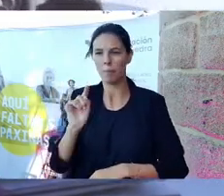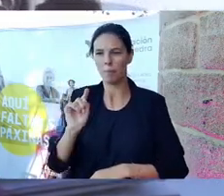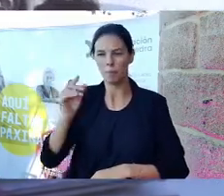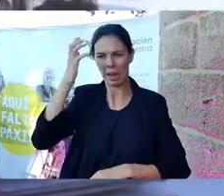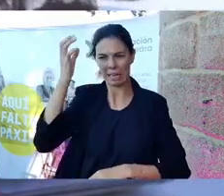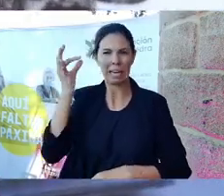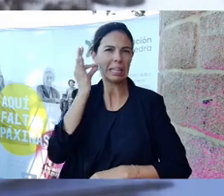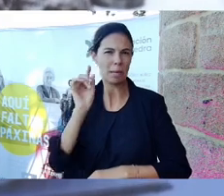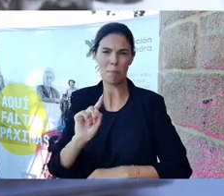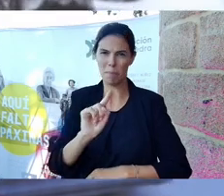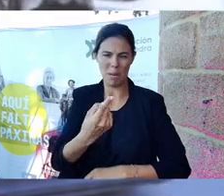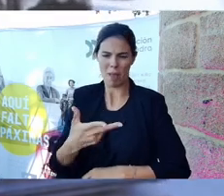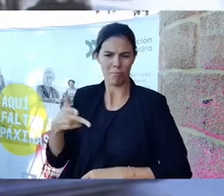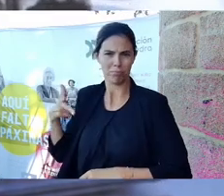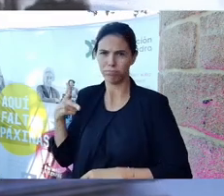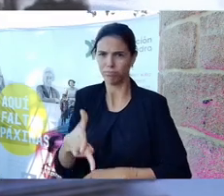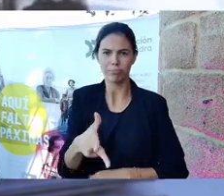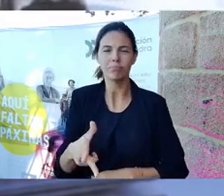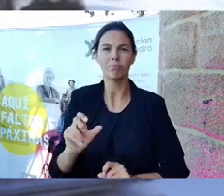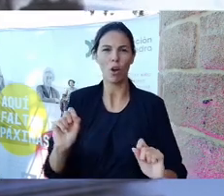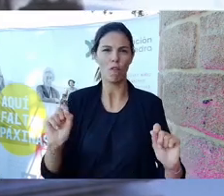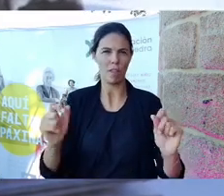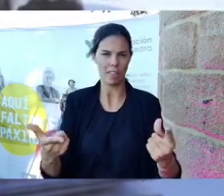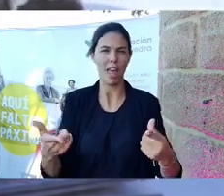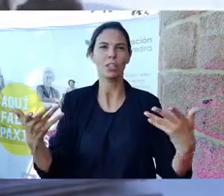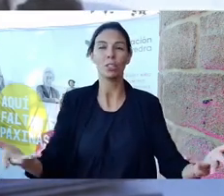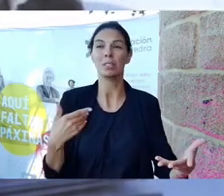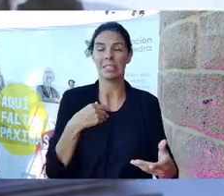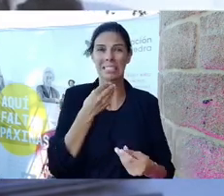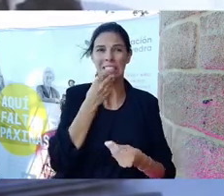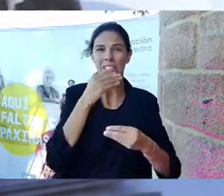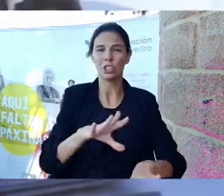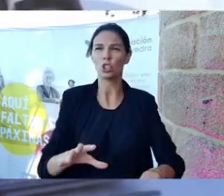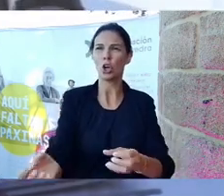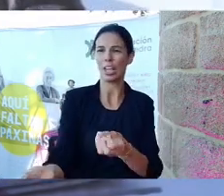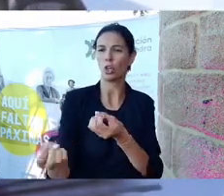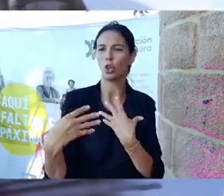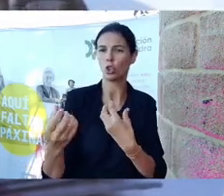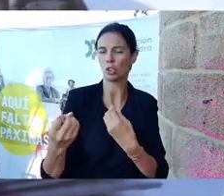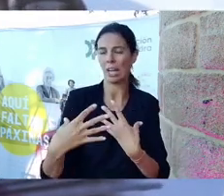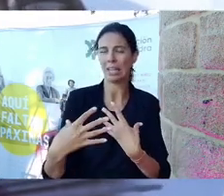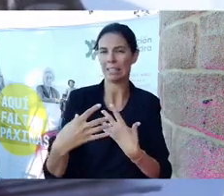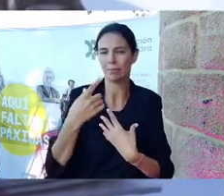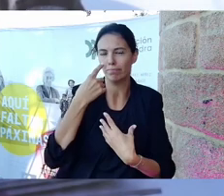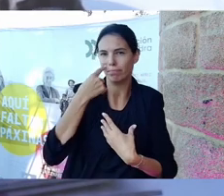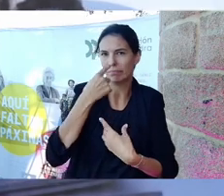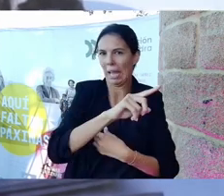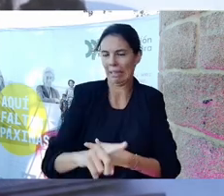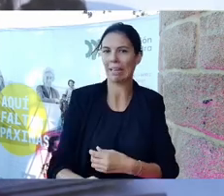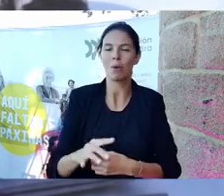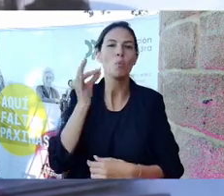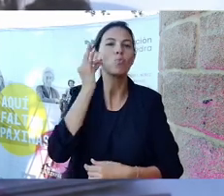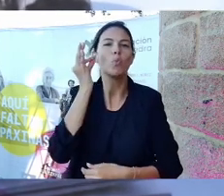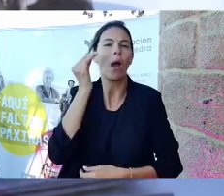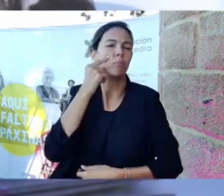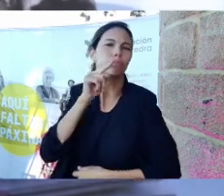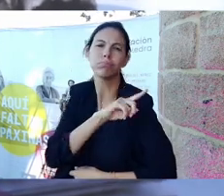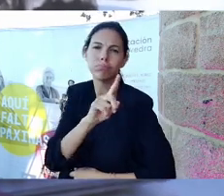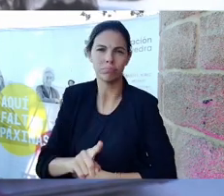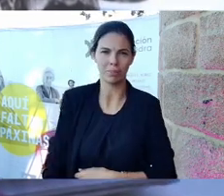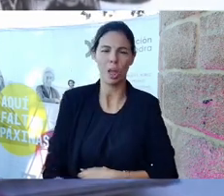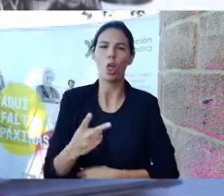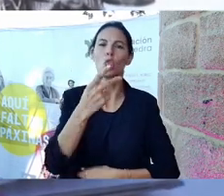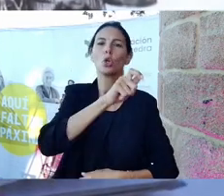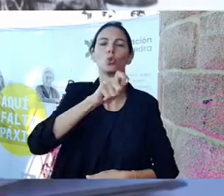A primeira raíña de pleno dereito. E temos para contarnos esa increíble historia de